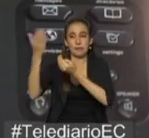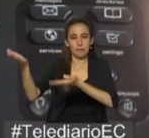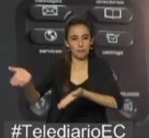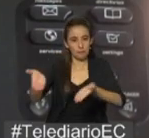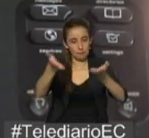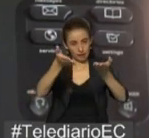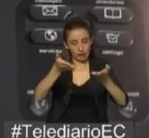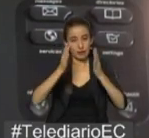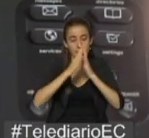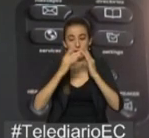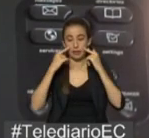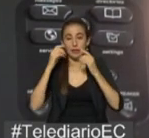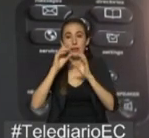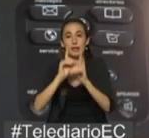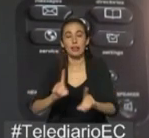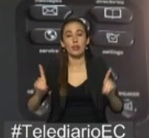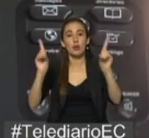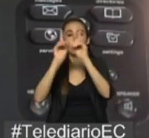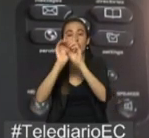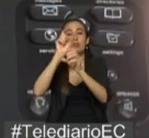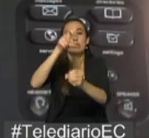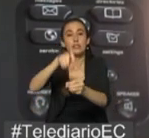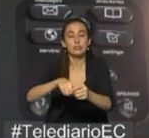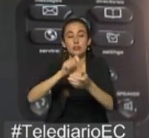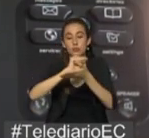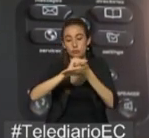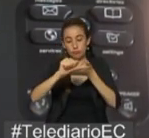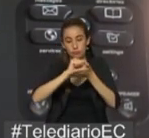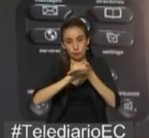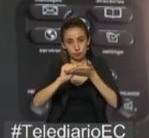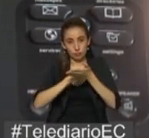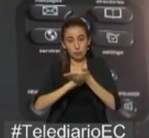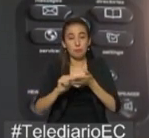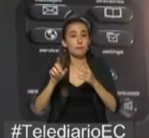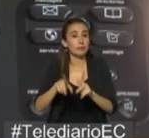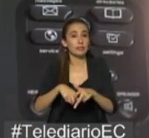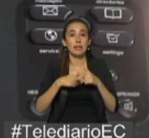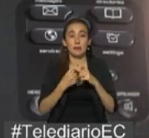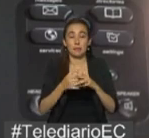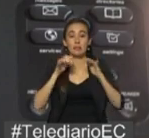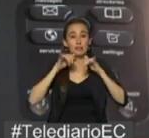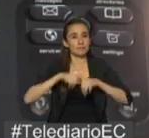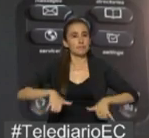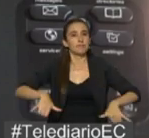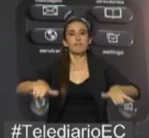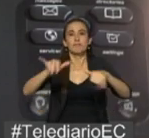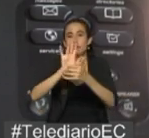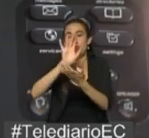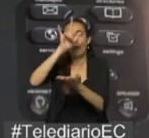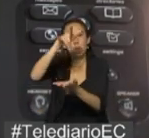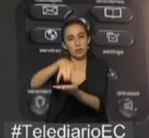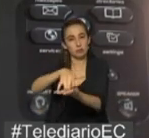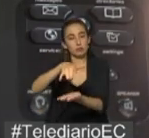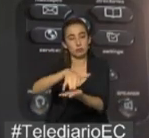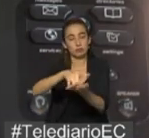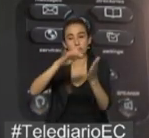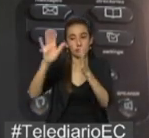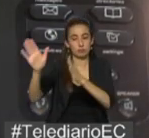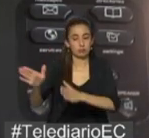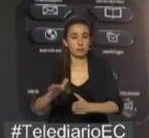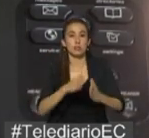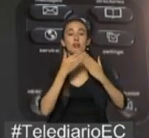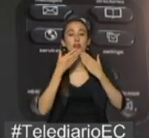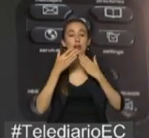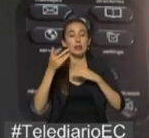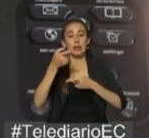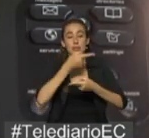se encuentran enmarcados dentro de estos cuatro segmentos e inmediatamente pues se inscriben en los vuelos que están haciendo o que están viviendo